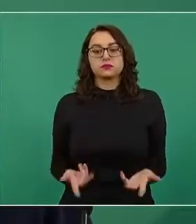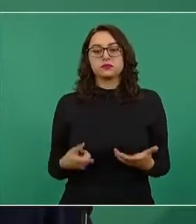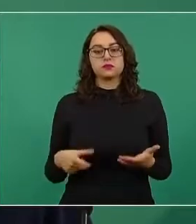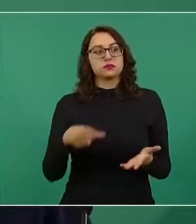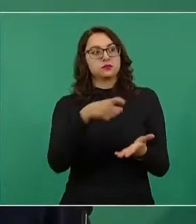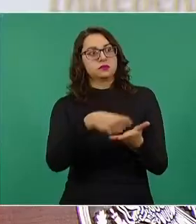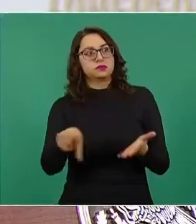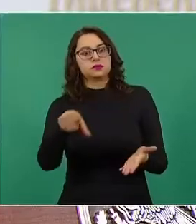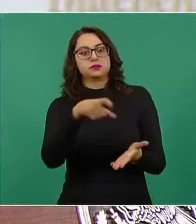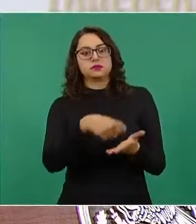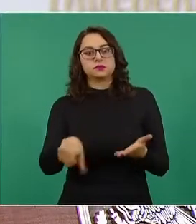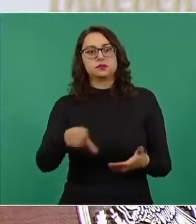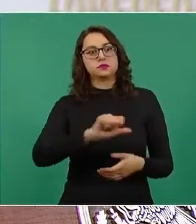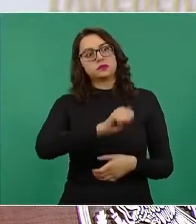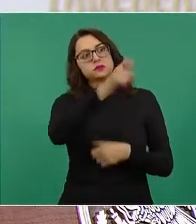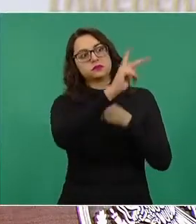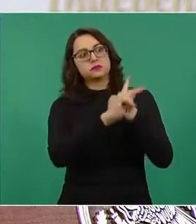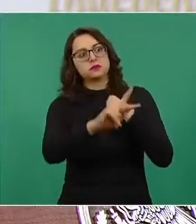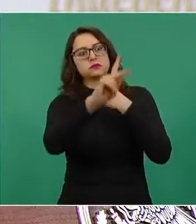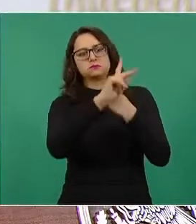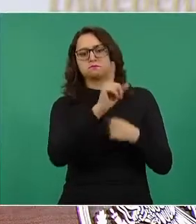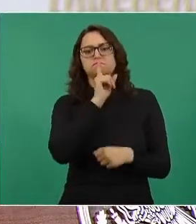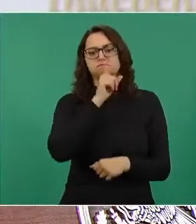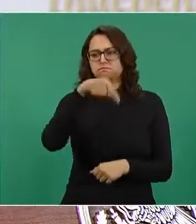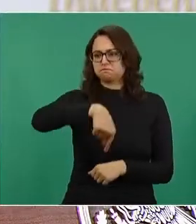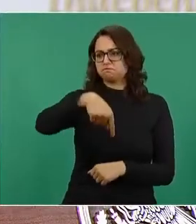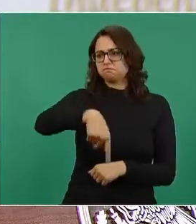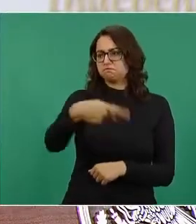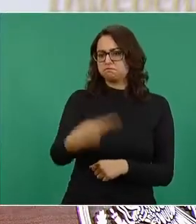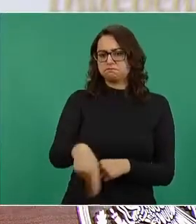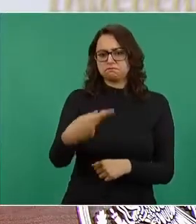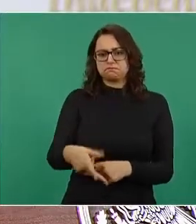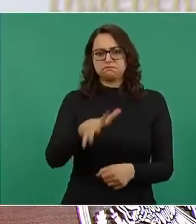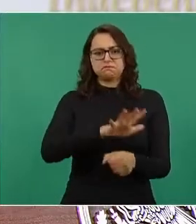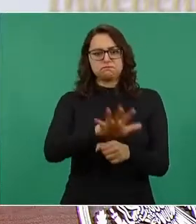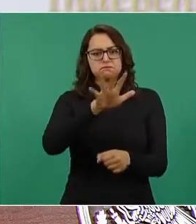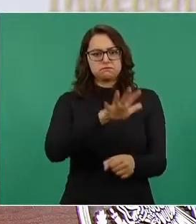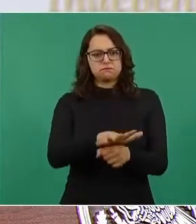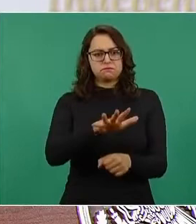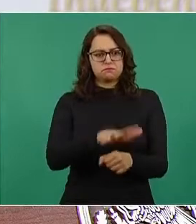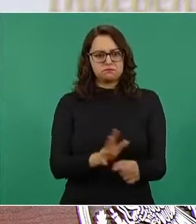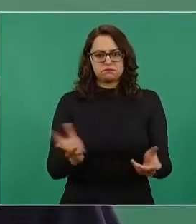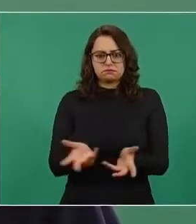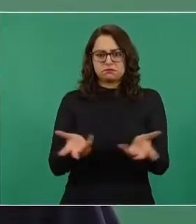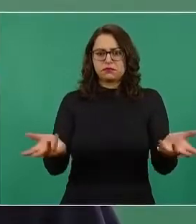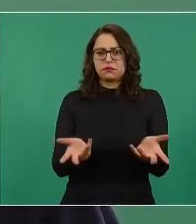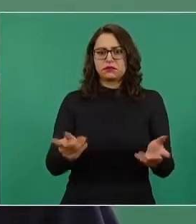comprarlas, procesar nuestra materia prima, nuestro petróleo,